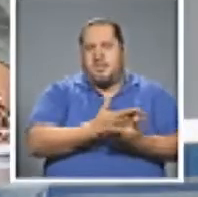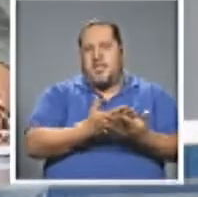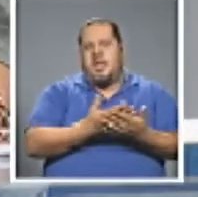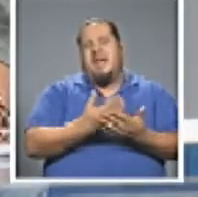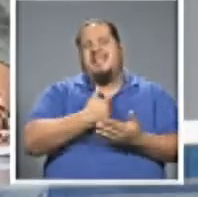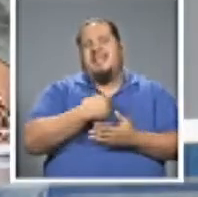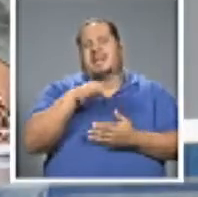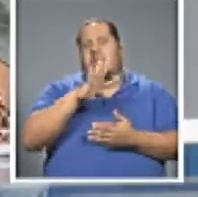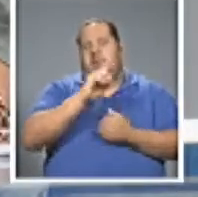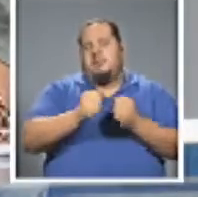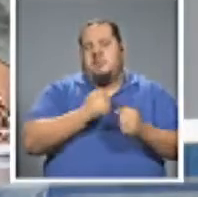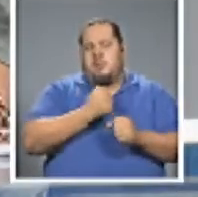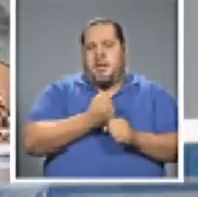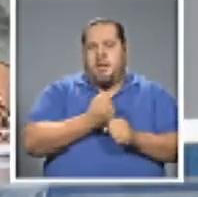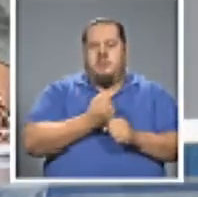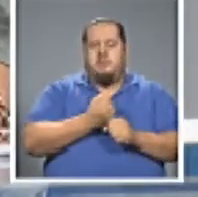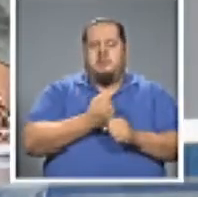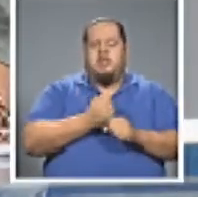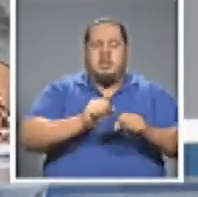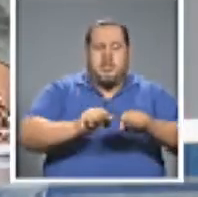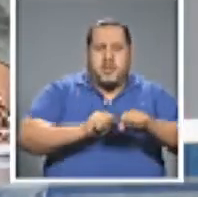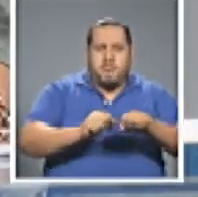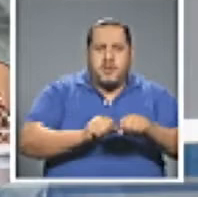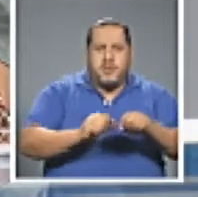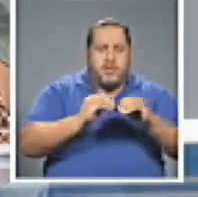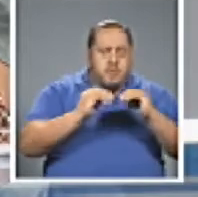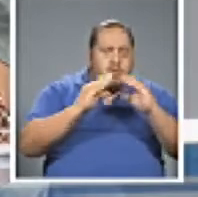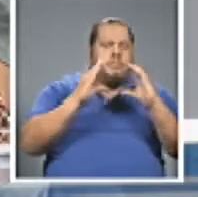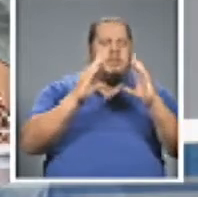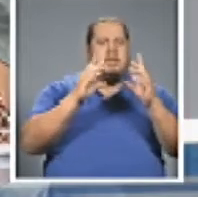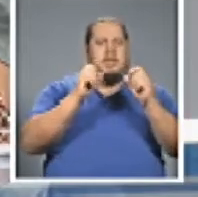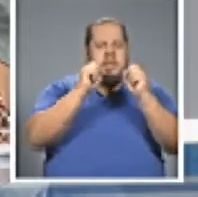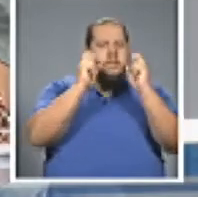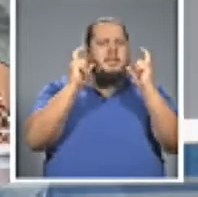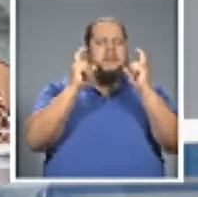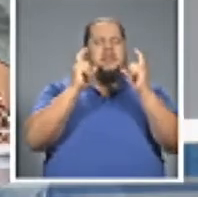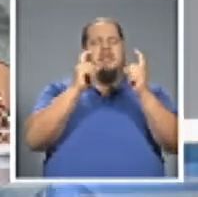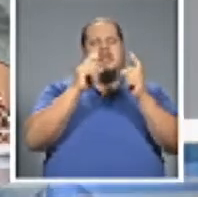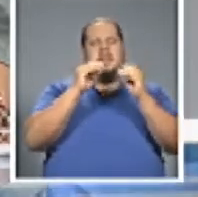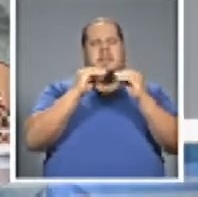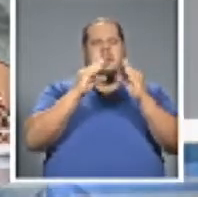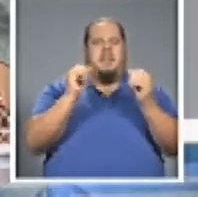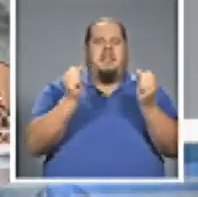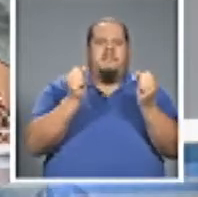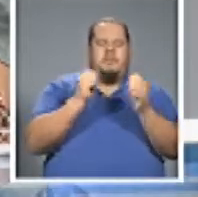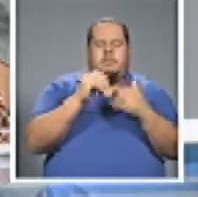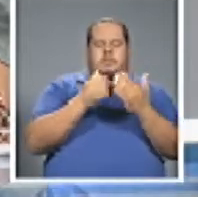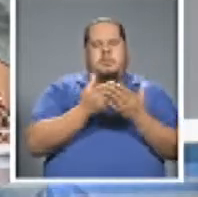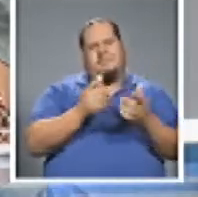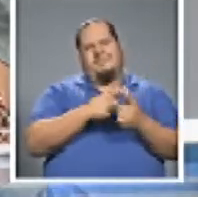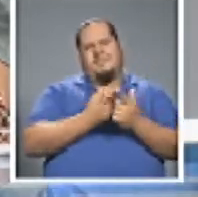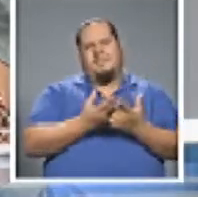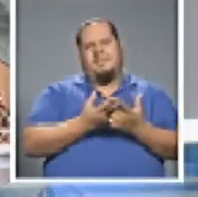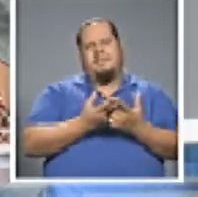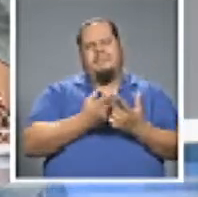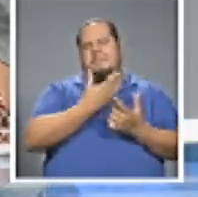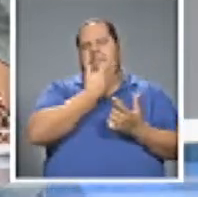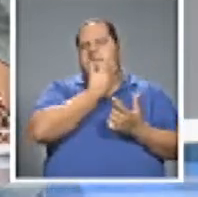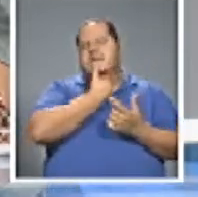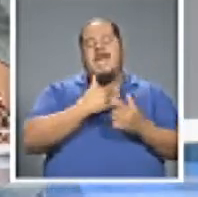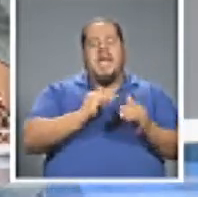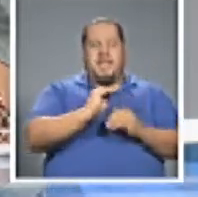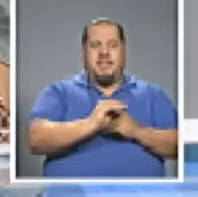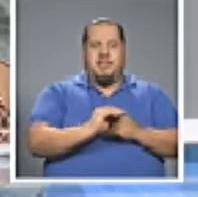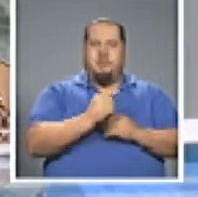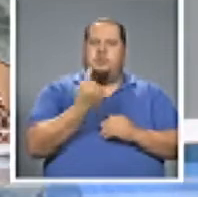apenas tiene 4 años, despertarlo tan temprano por la mañana, que si el frío, etcétera. Entonces, hay esa noción de que el